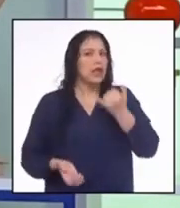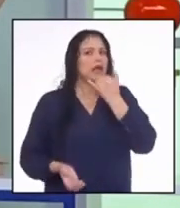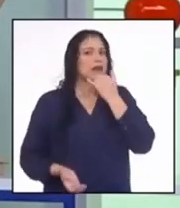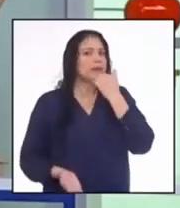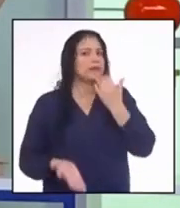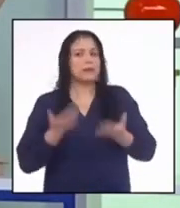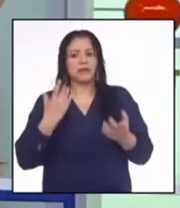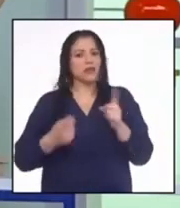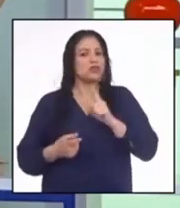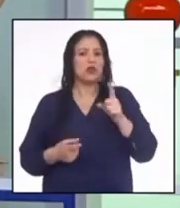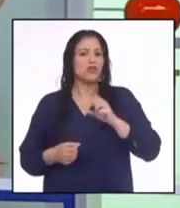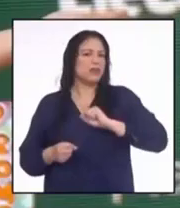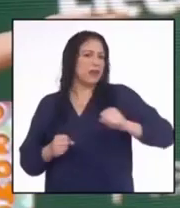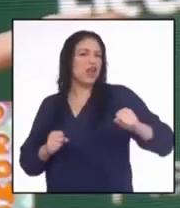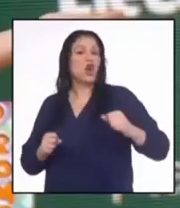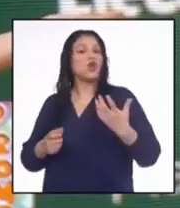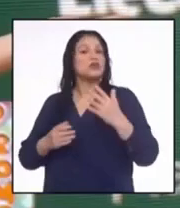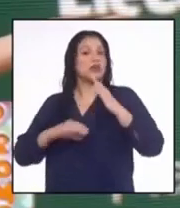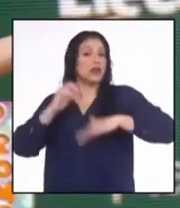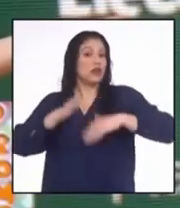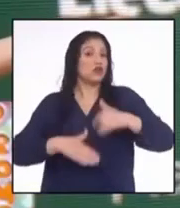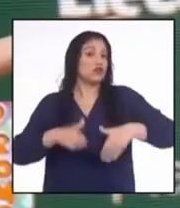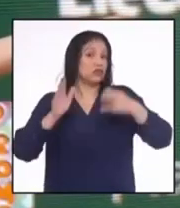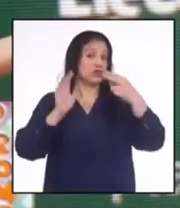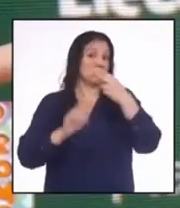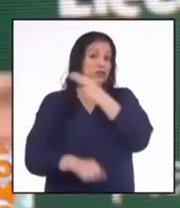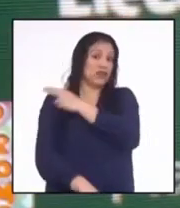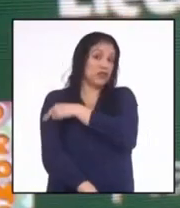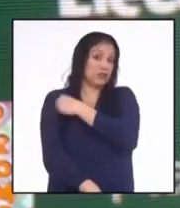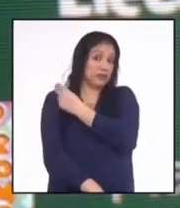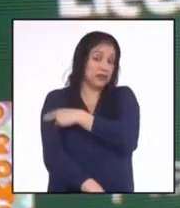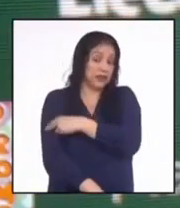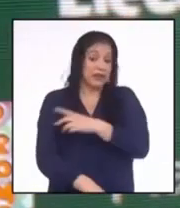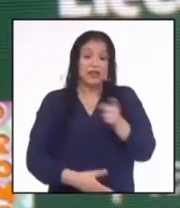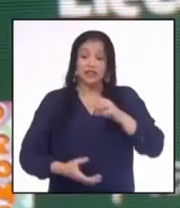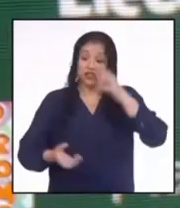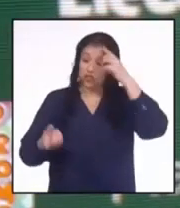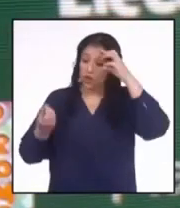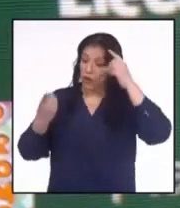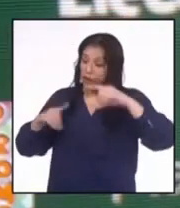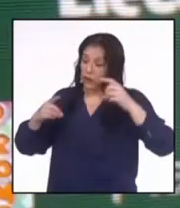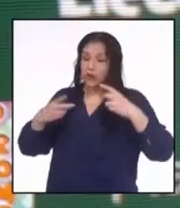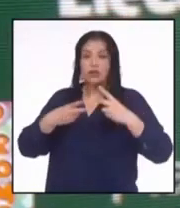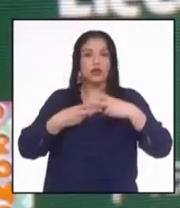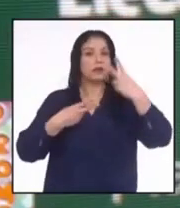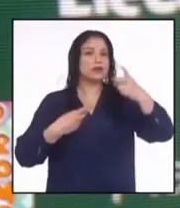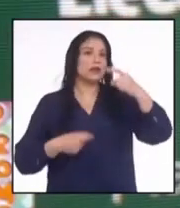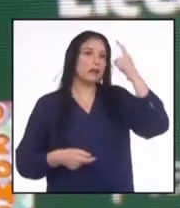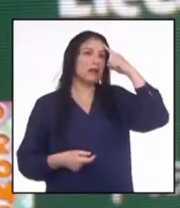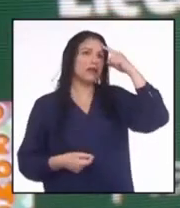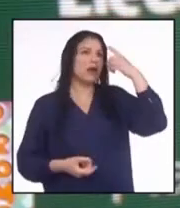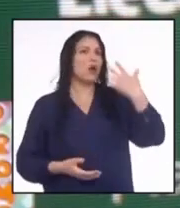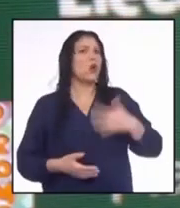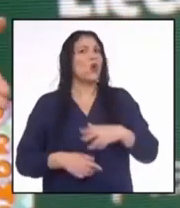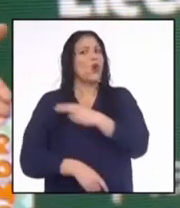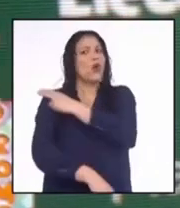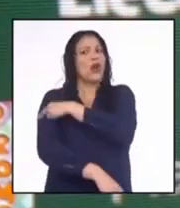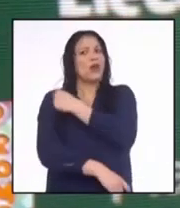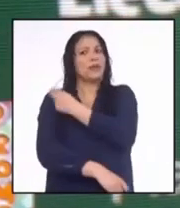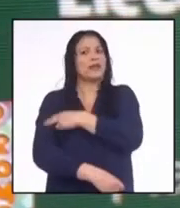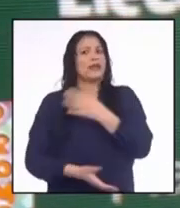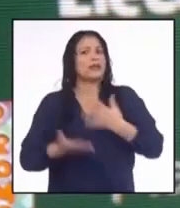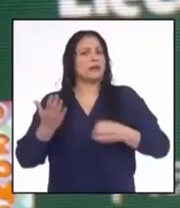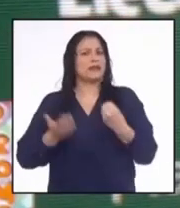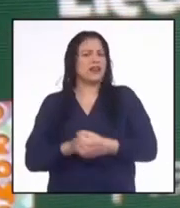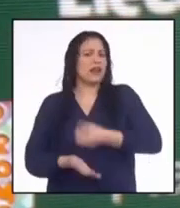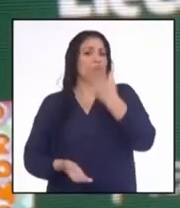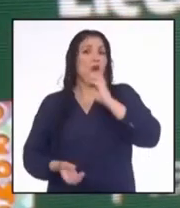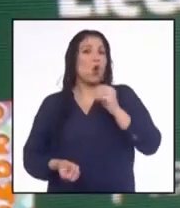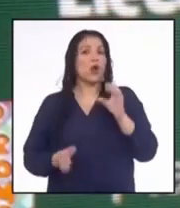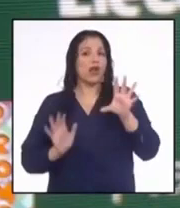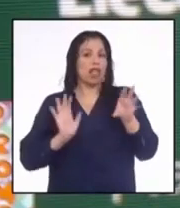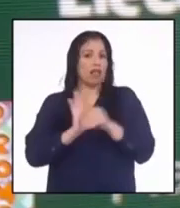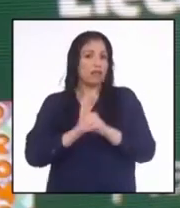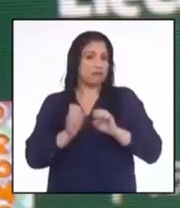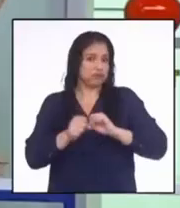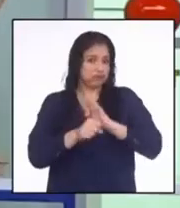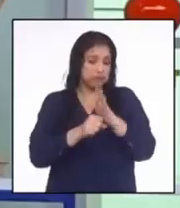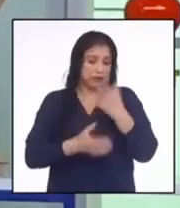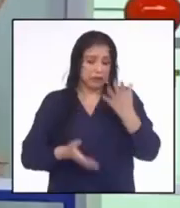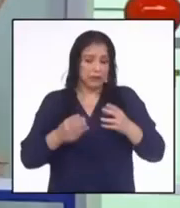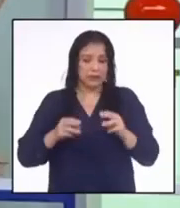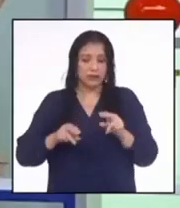oponían a la construcción del hospital? Sin consenso, los vecinos pueden creer que el hospital será caro o que se van a contagiar. Una mesa